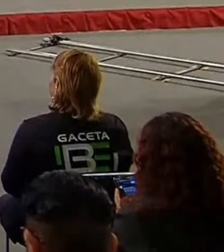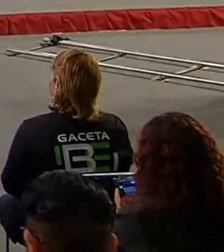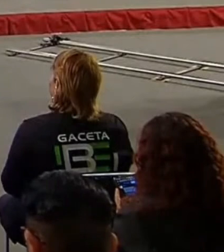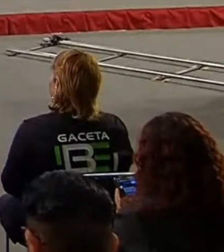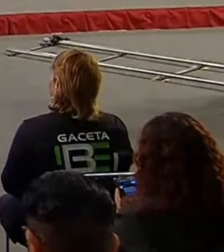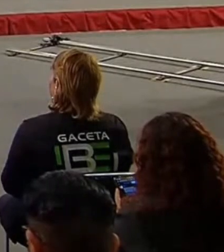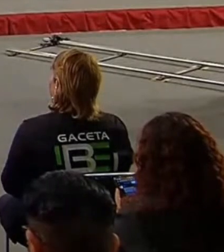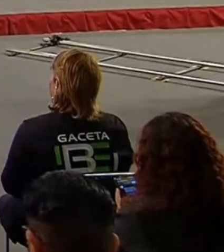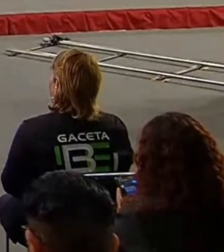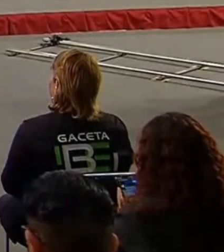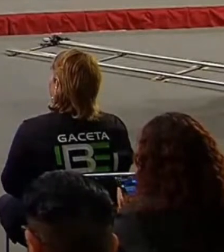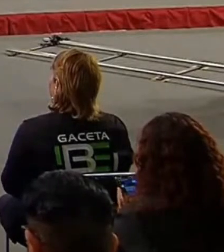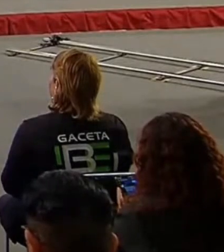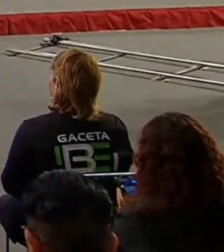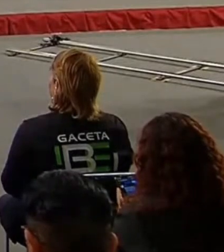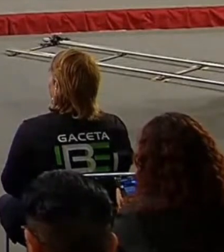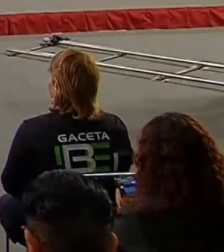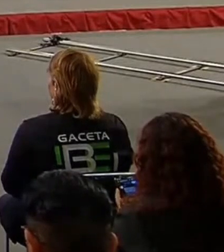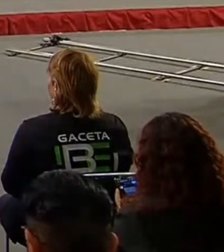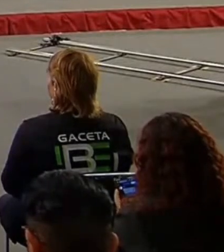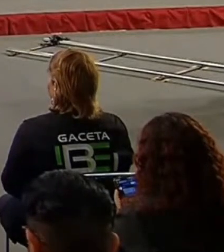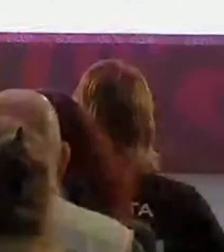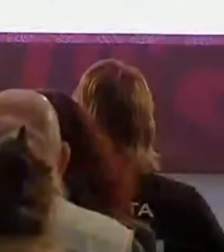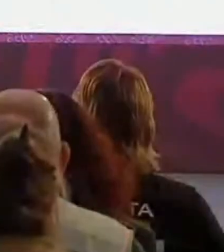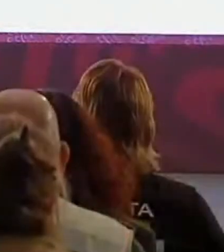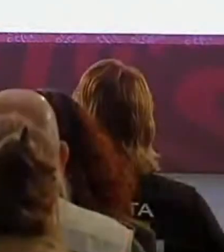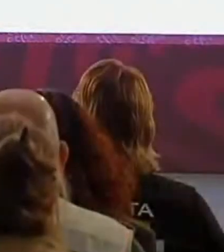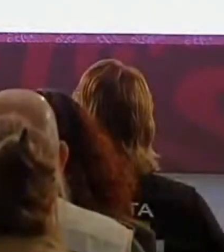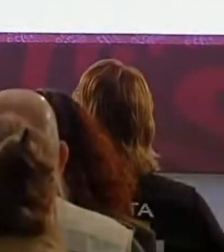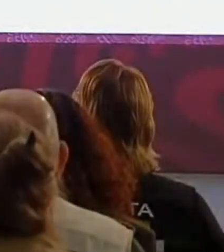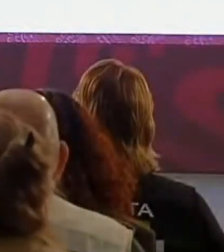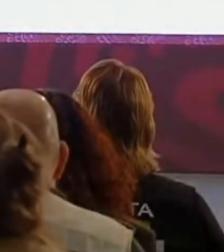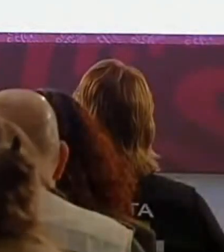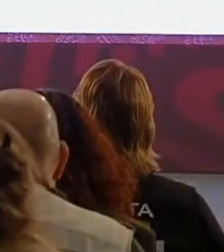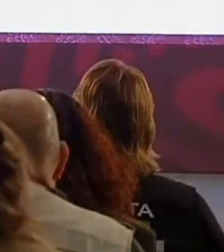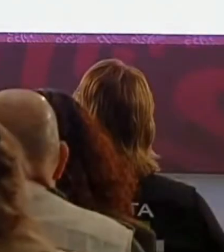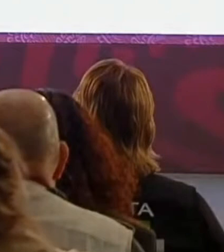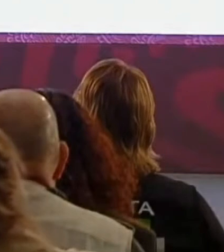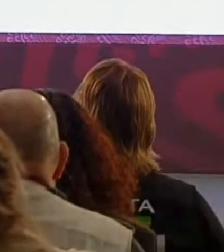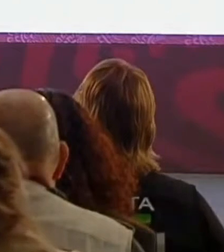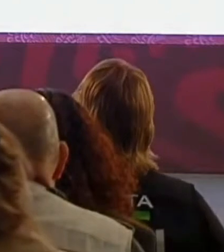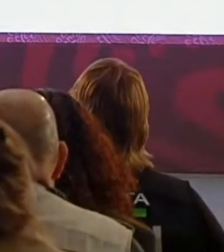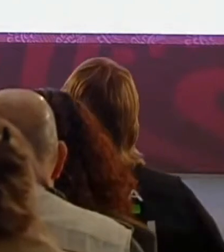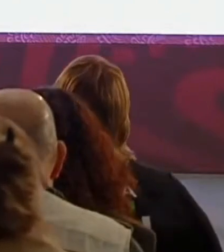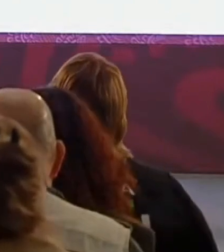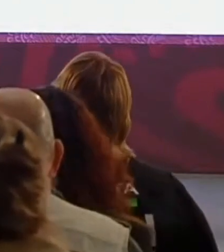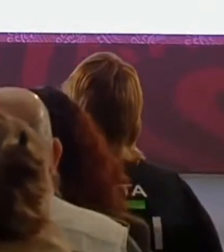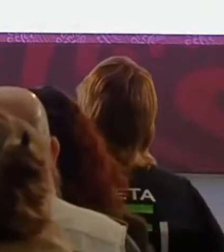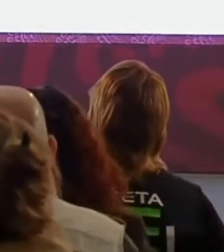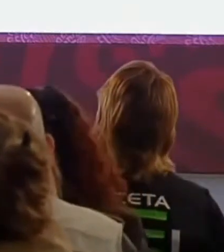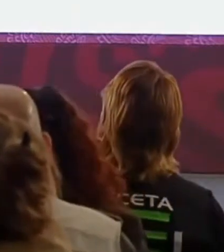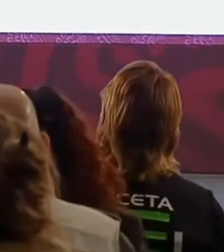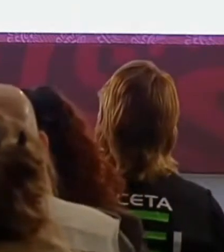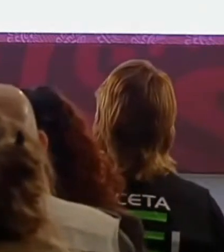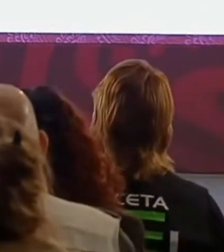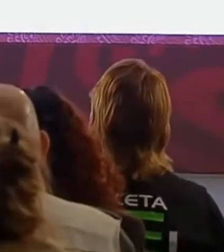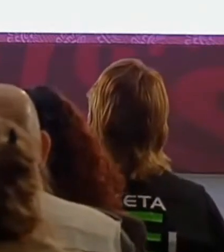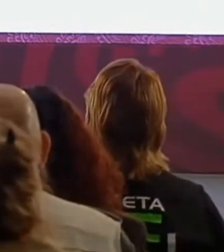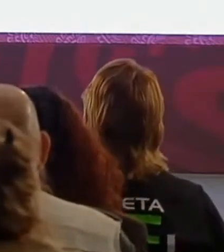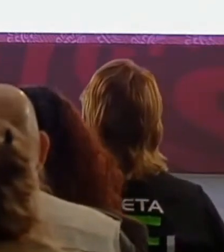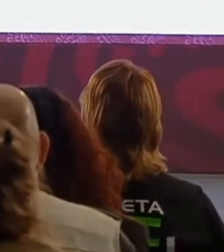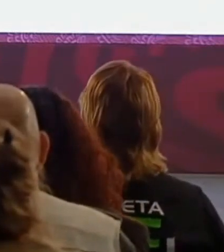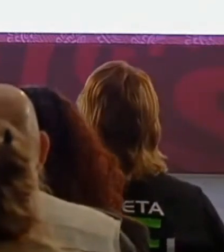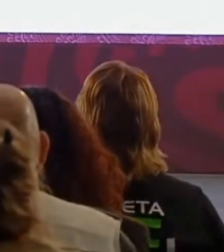un poco más ciento veinte Qué piensan eso